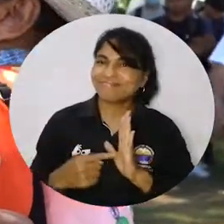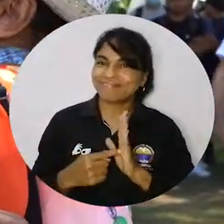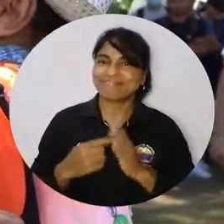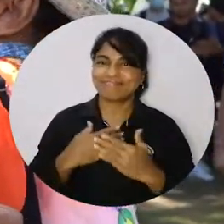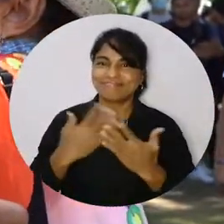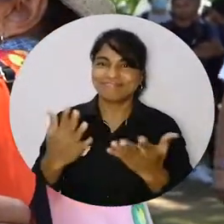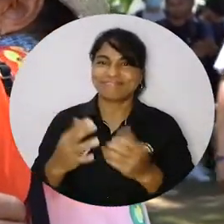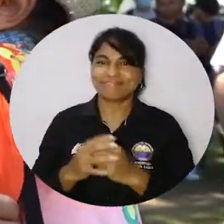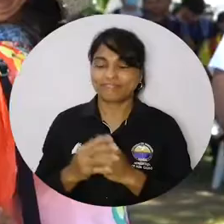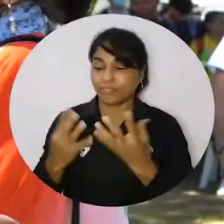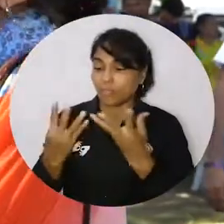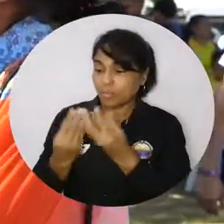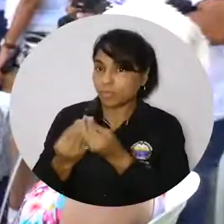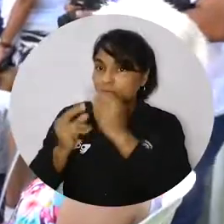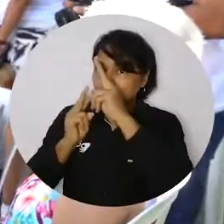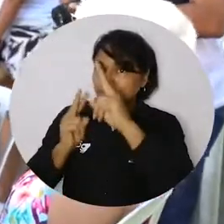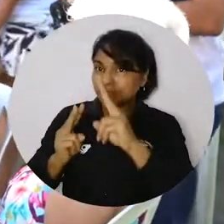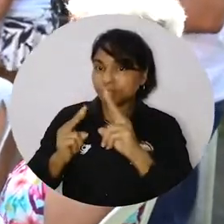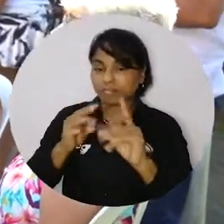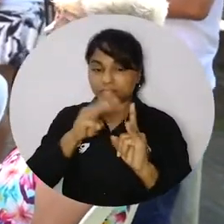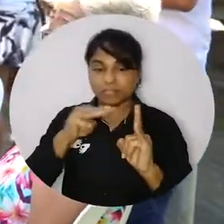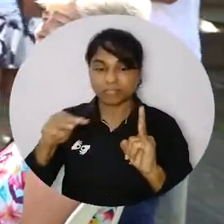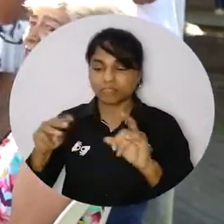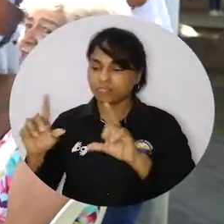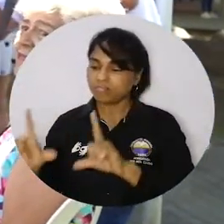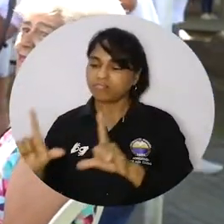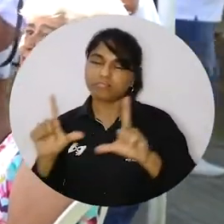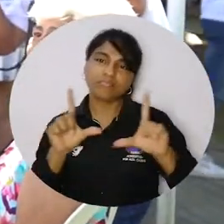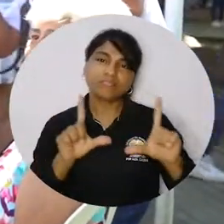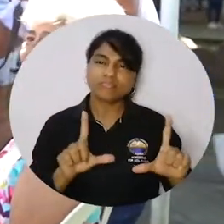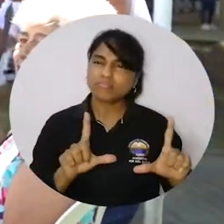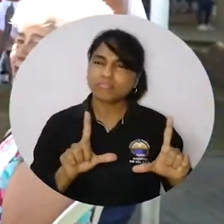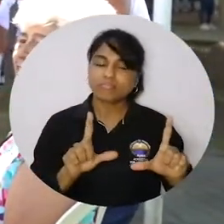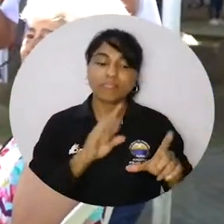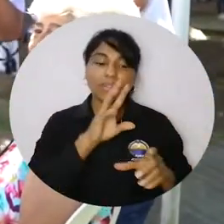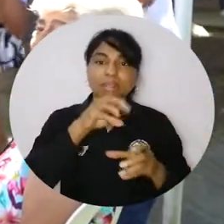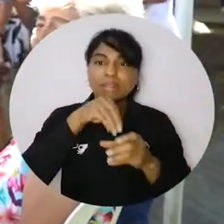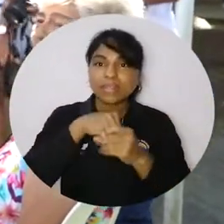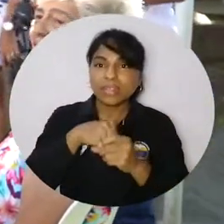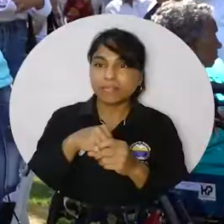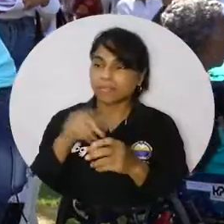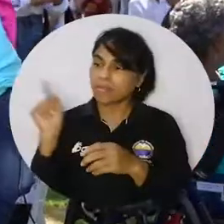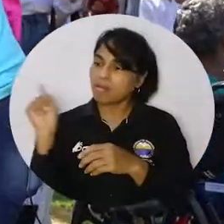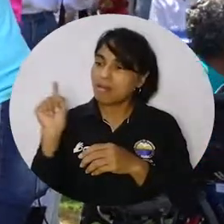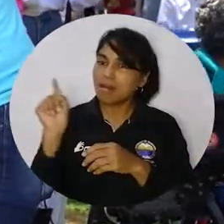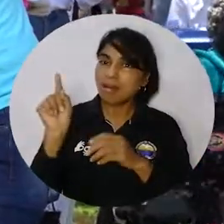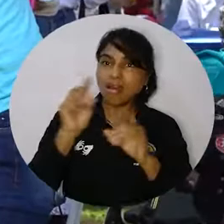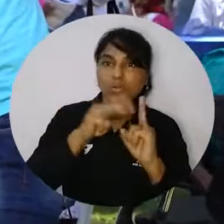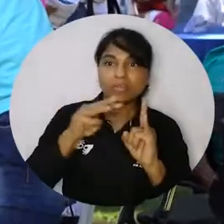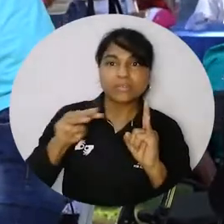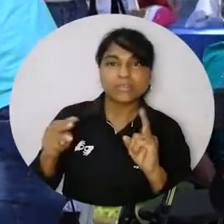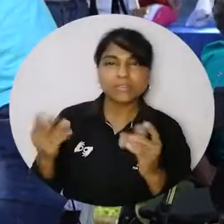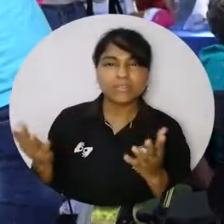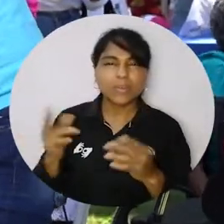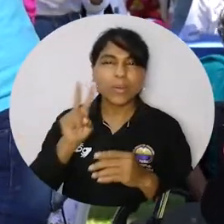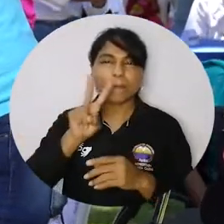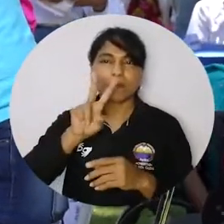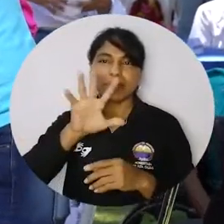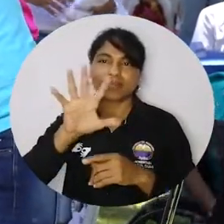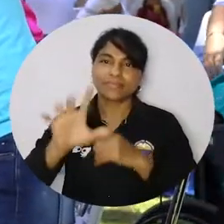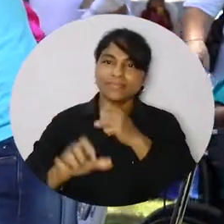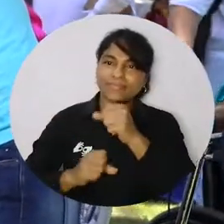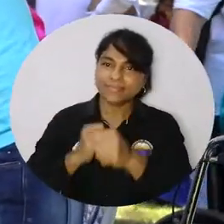alma y con toda mi memoria. La Comisión del Mérito Universitario hizo la entrega de este diploma por estar vinculado al alma